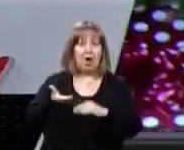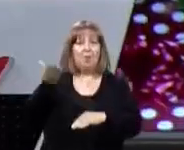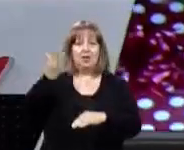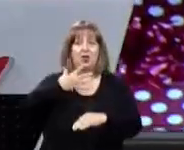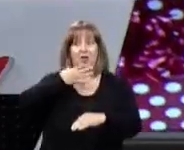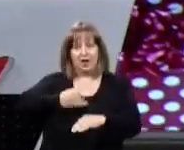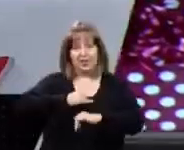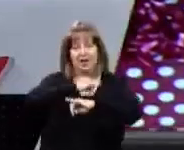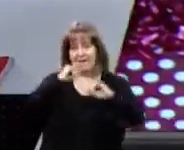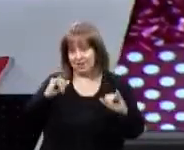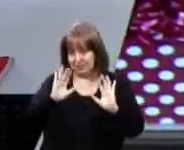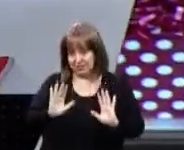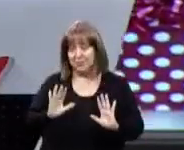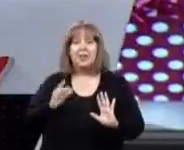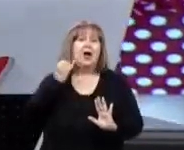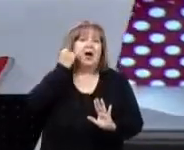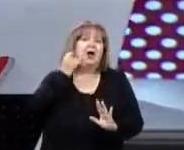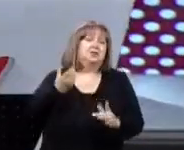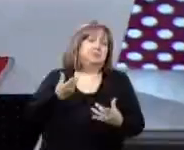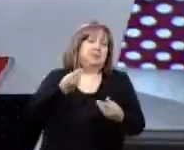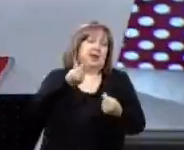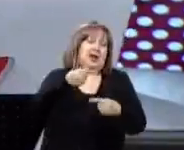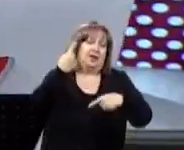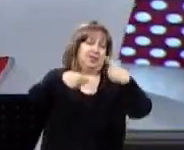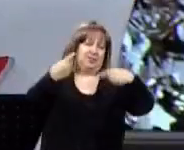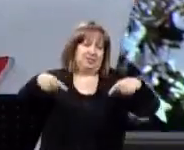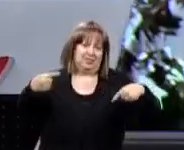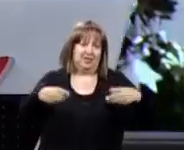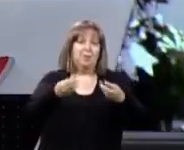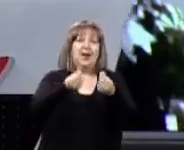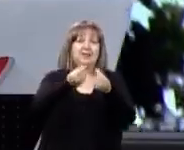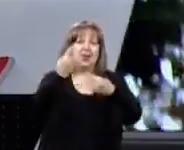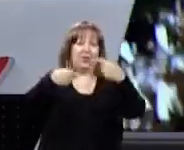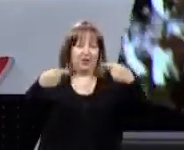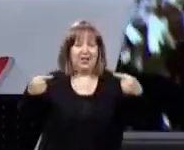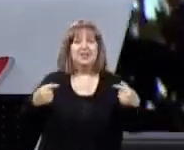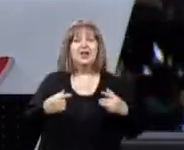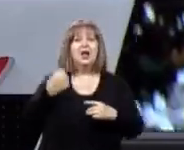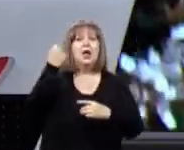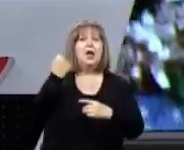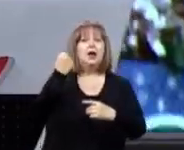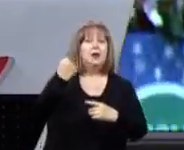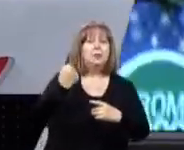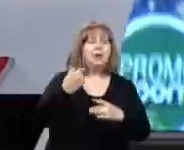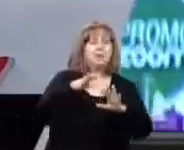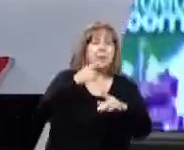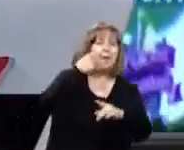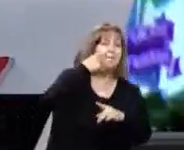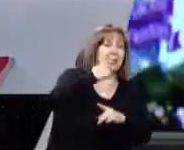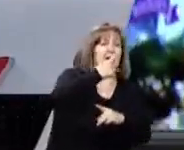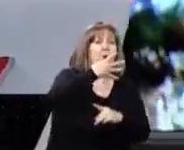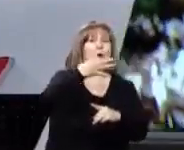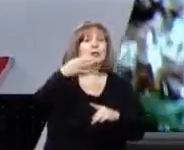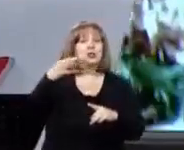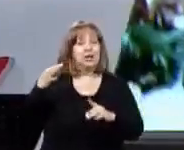lamentablemente es así. Hay para todos los bolsillos de todas maneras, pero los más económicos se pueden encontrar desde los